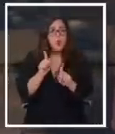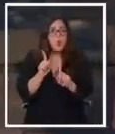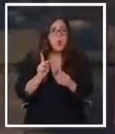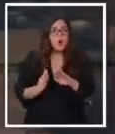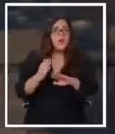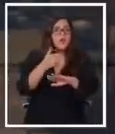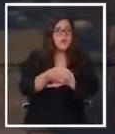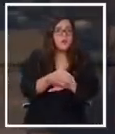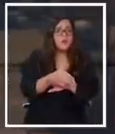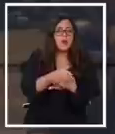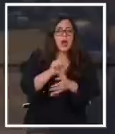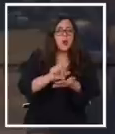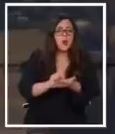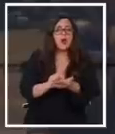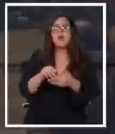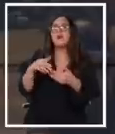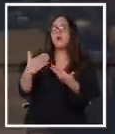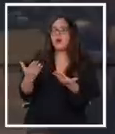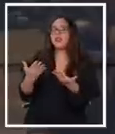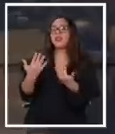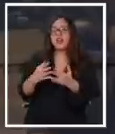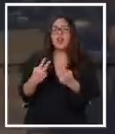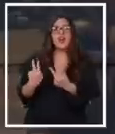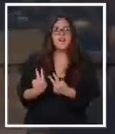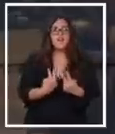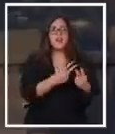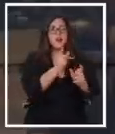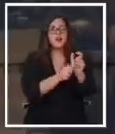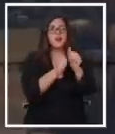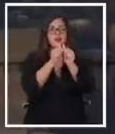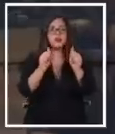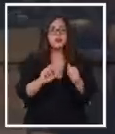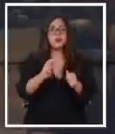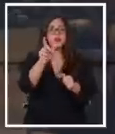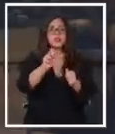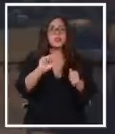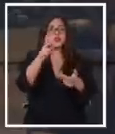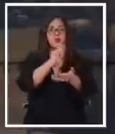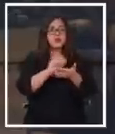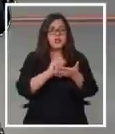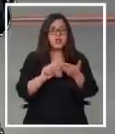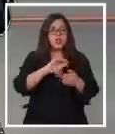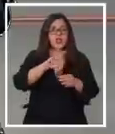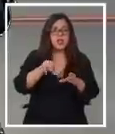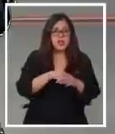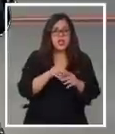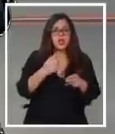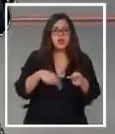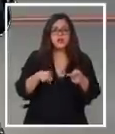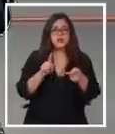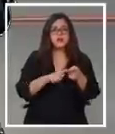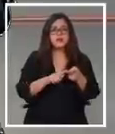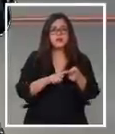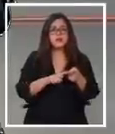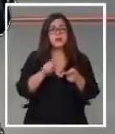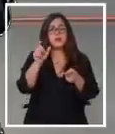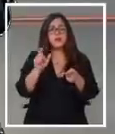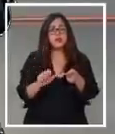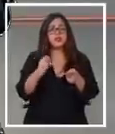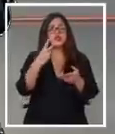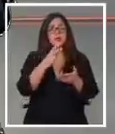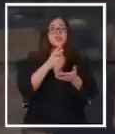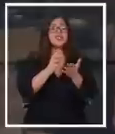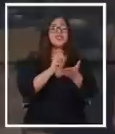por eso hemos tenido varios viajes de diferentes autoridades de el subsecretario de interior del subsecretario de desarrollo regional